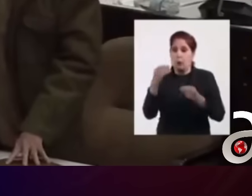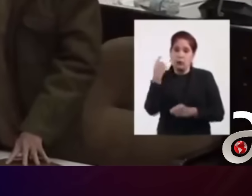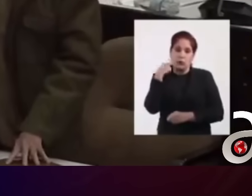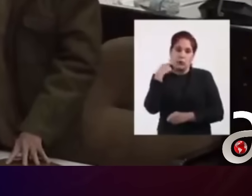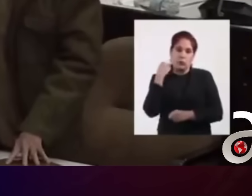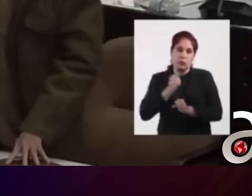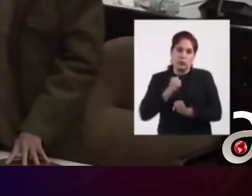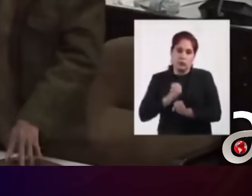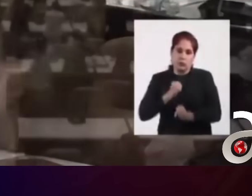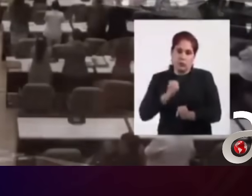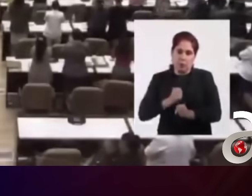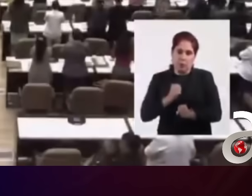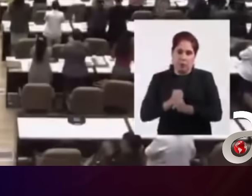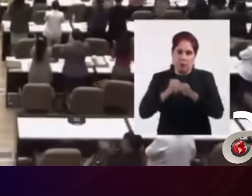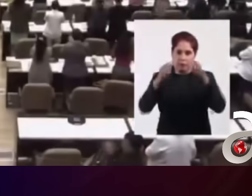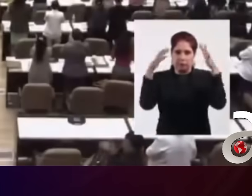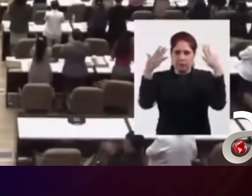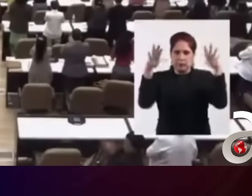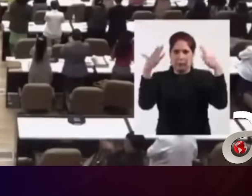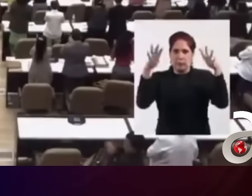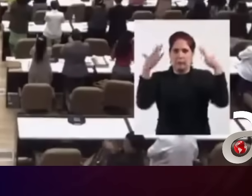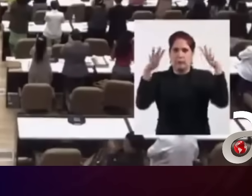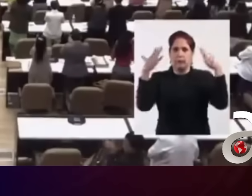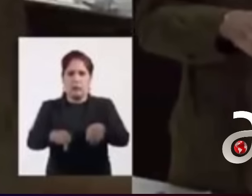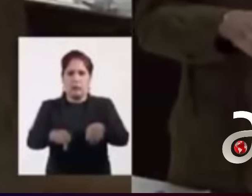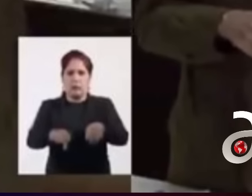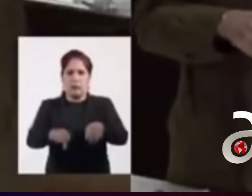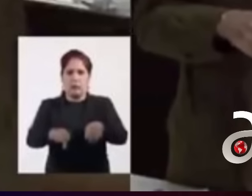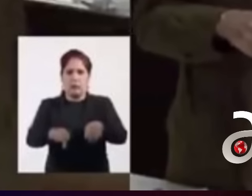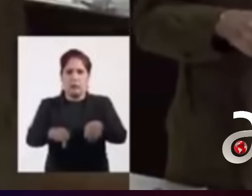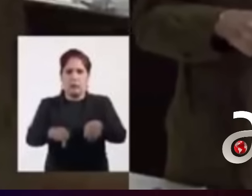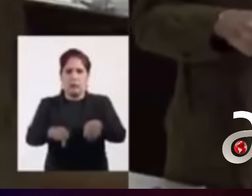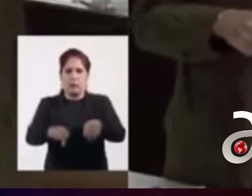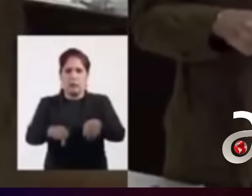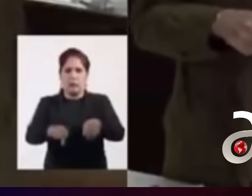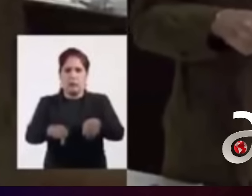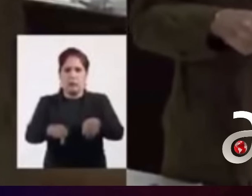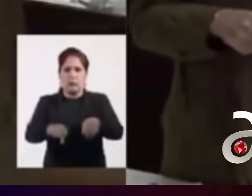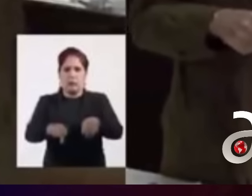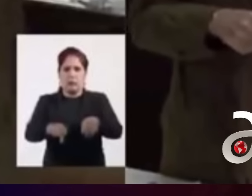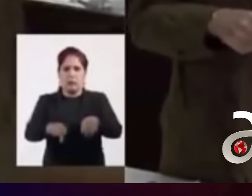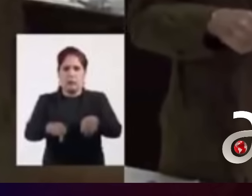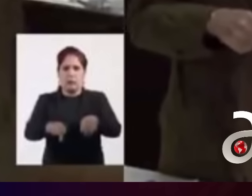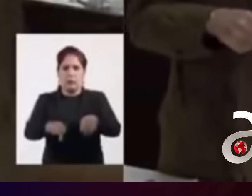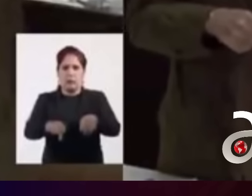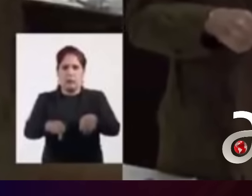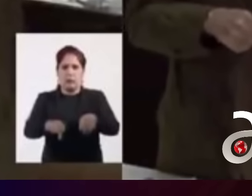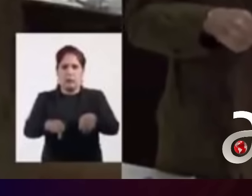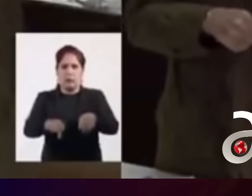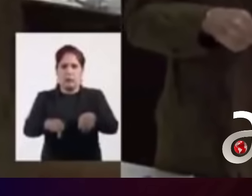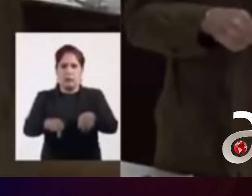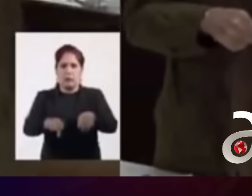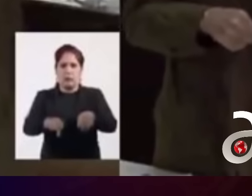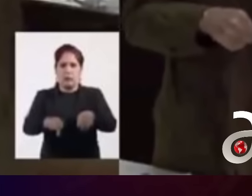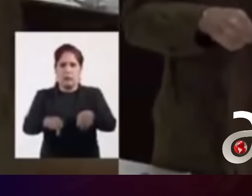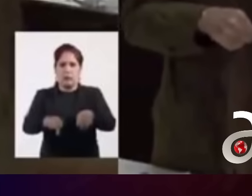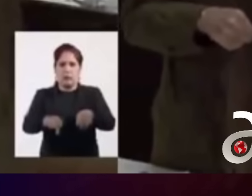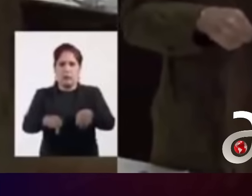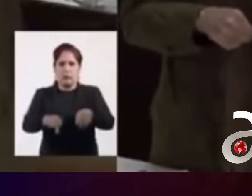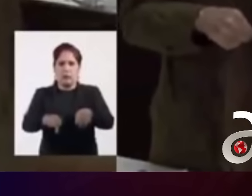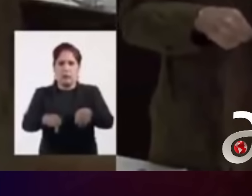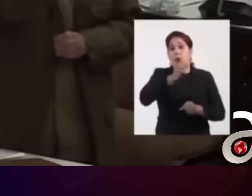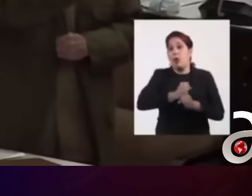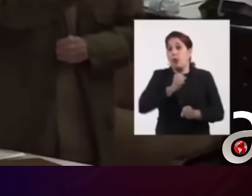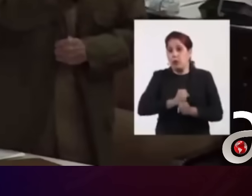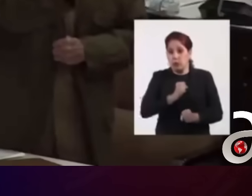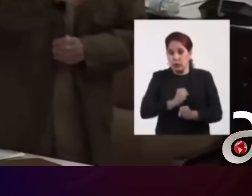apoyo a las Fuerzas Armadas Revolucionarias. A pesar de los evidentes problemas y desastres presentados en un informe del titular del ministerio, Eloy